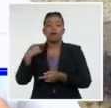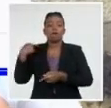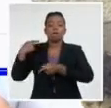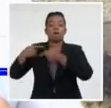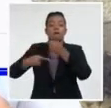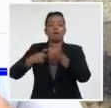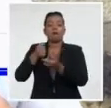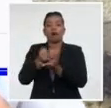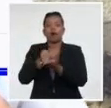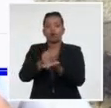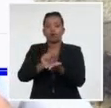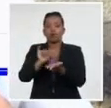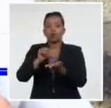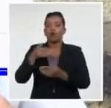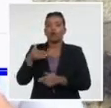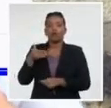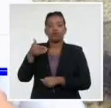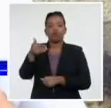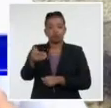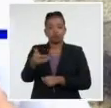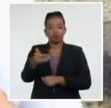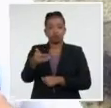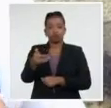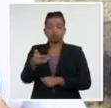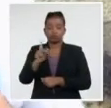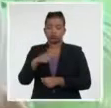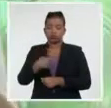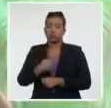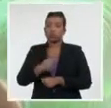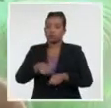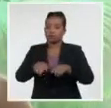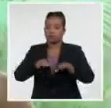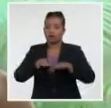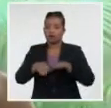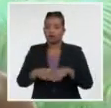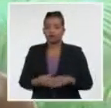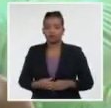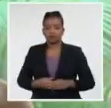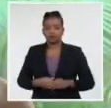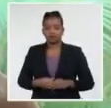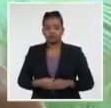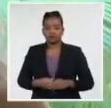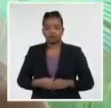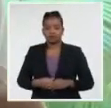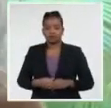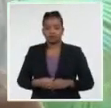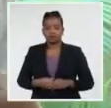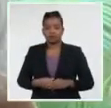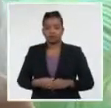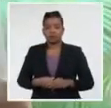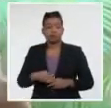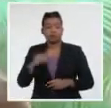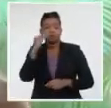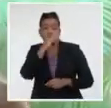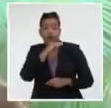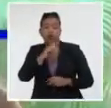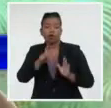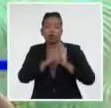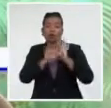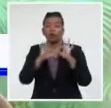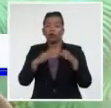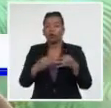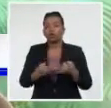Cuba del futuro. Estamos construyendo esa Cuba que todos queremos. Bueno, yo creo que lo más novedoso del Código de Familia se trata con el